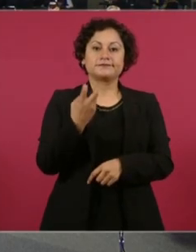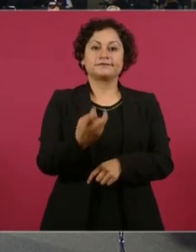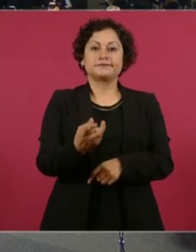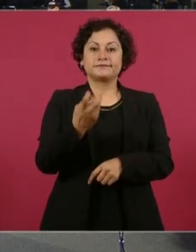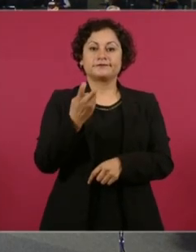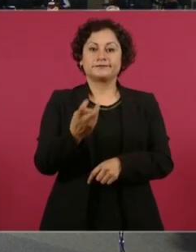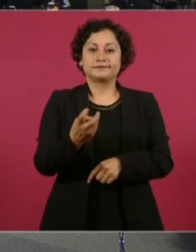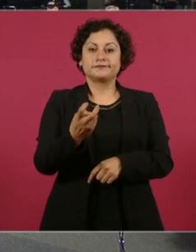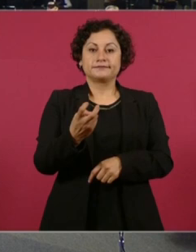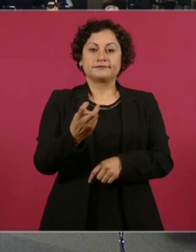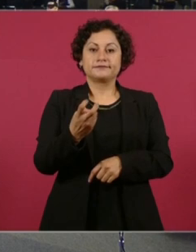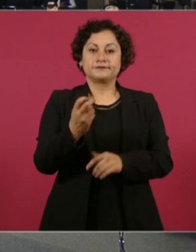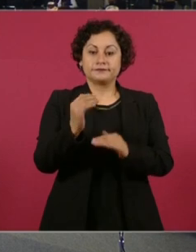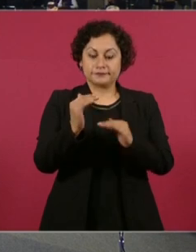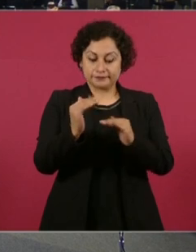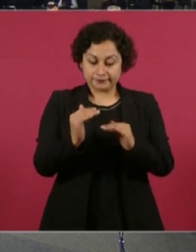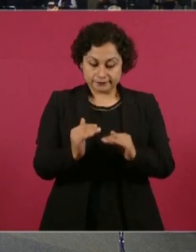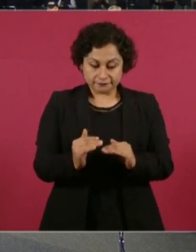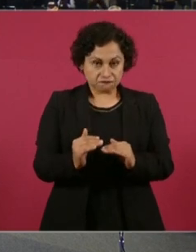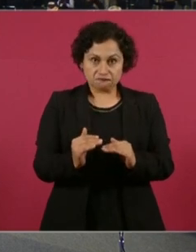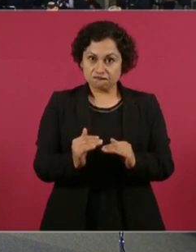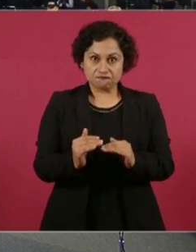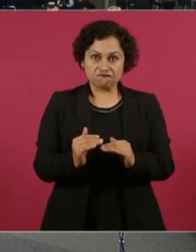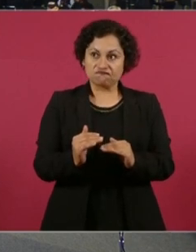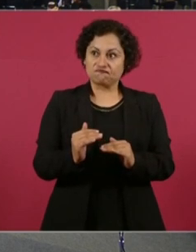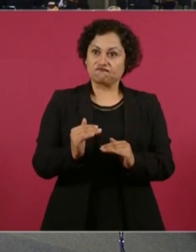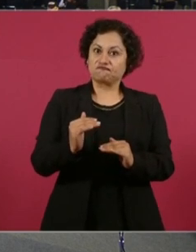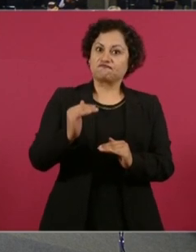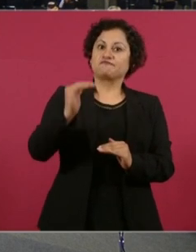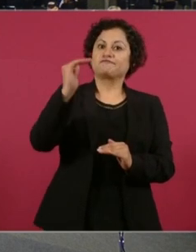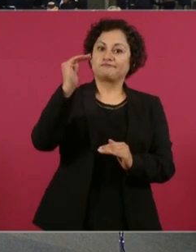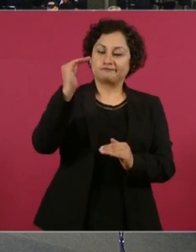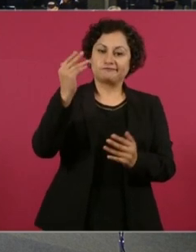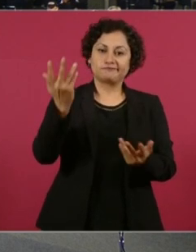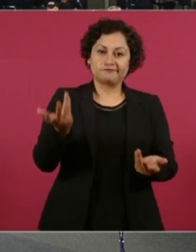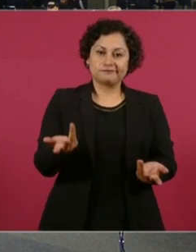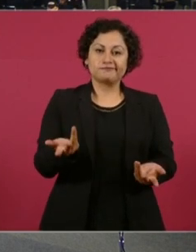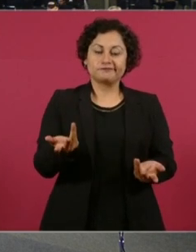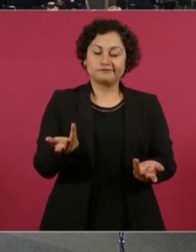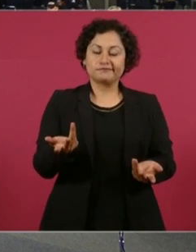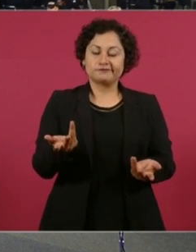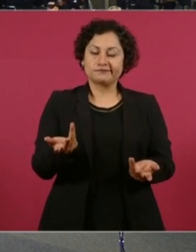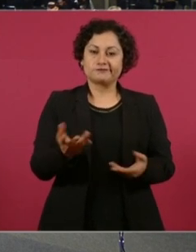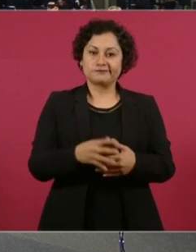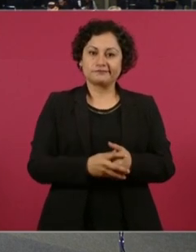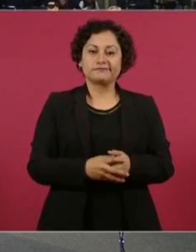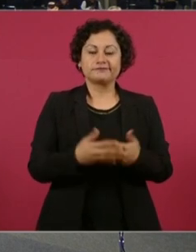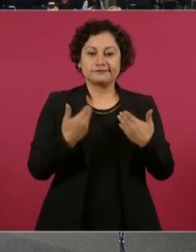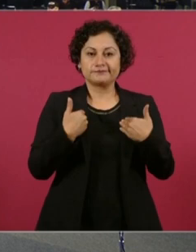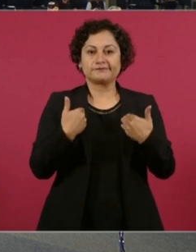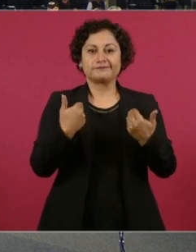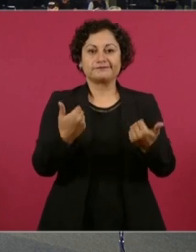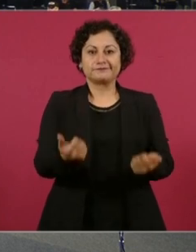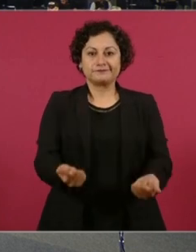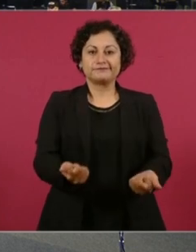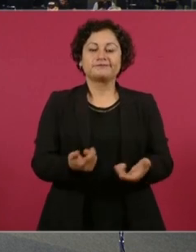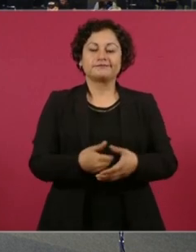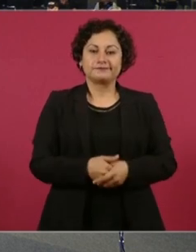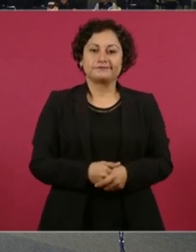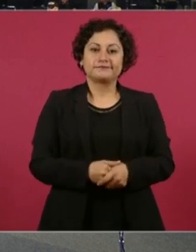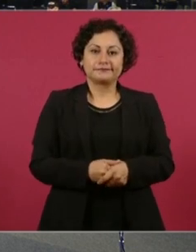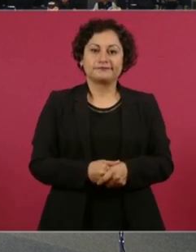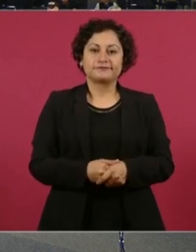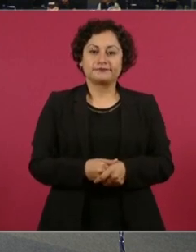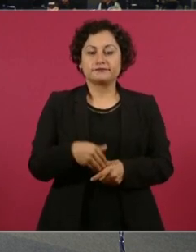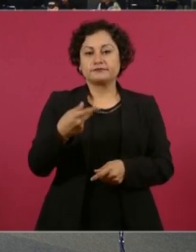bajar, estamos subiendo. Pero es bueno para para